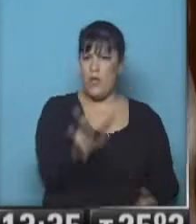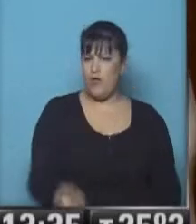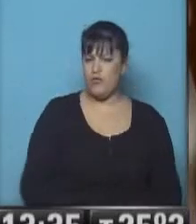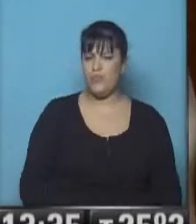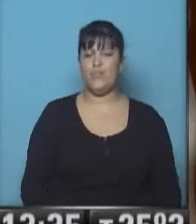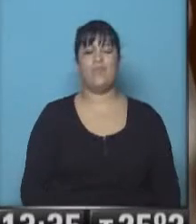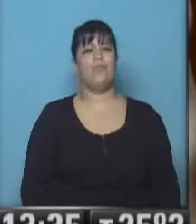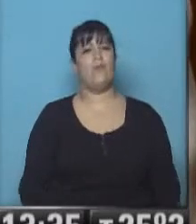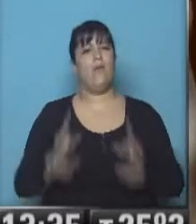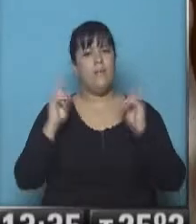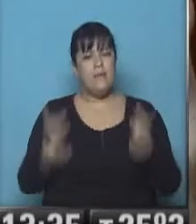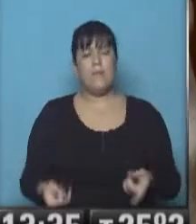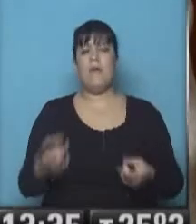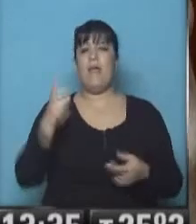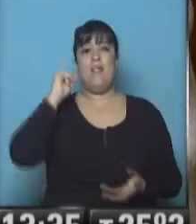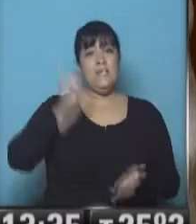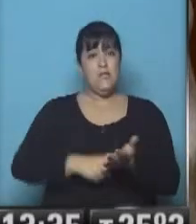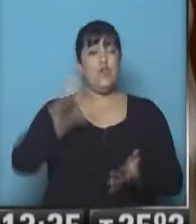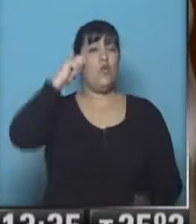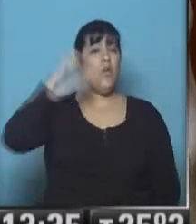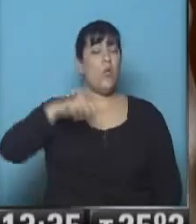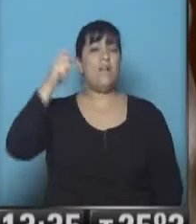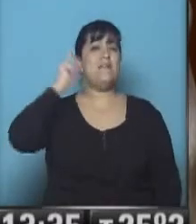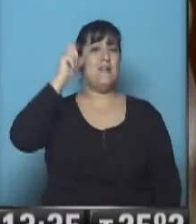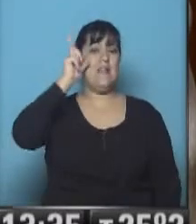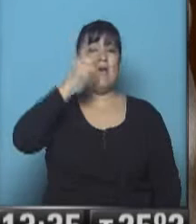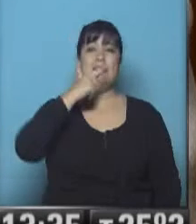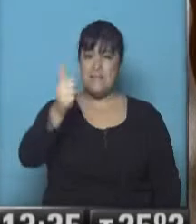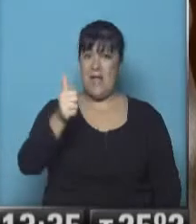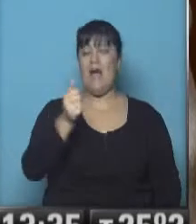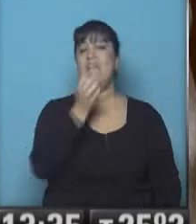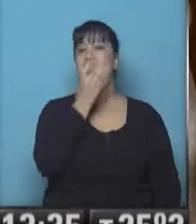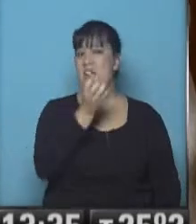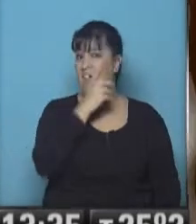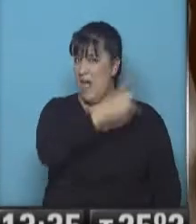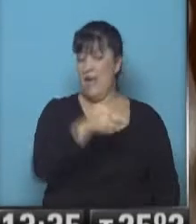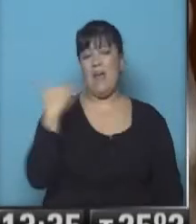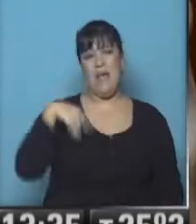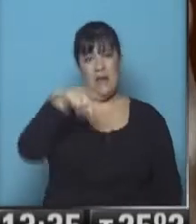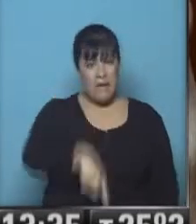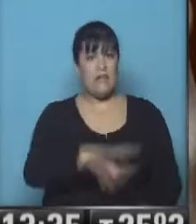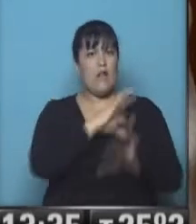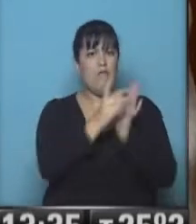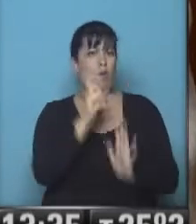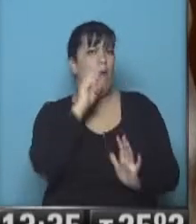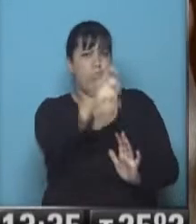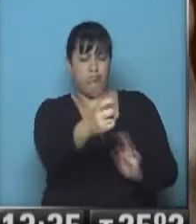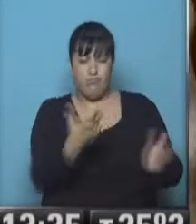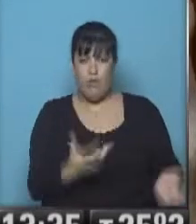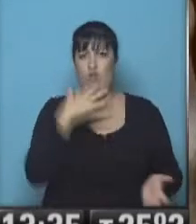Y a propósito de la decisión del juez Tomás Griesa de declarar a la Argentina un Estado soberano en desacato,